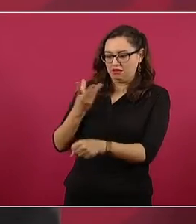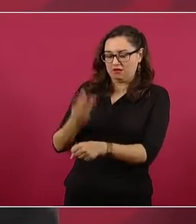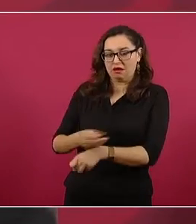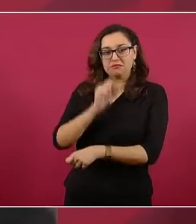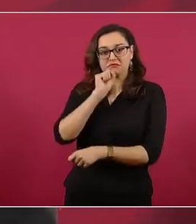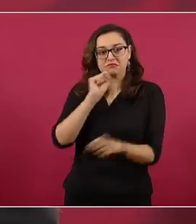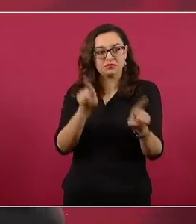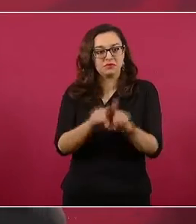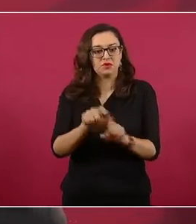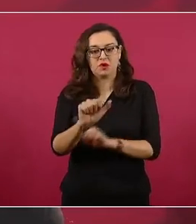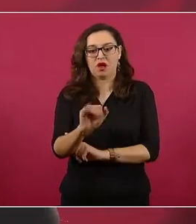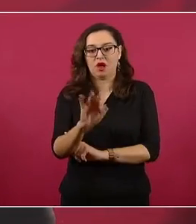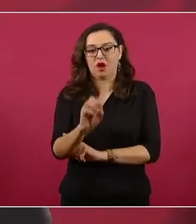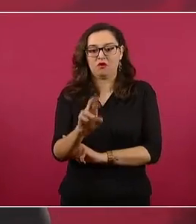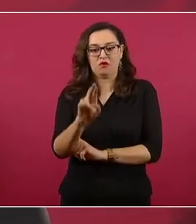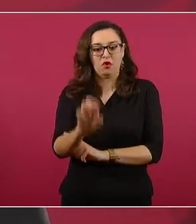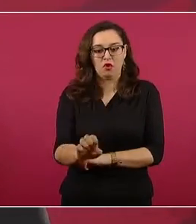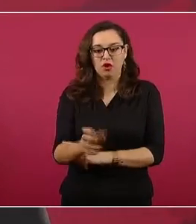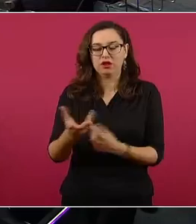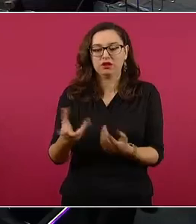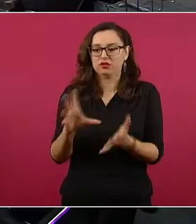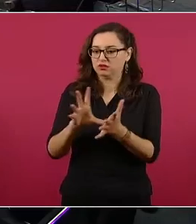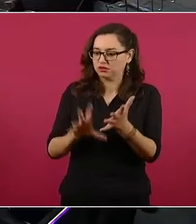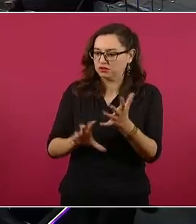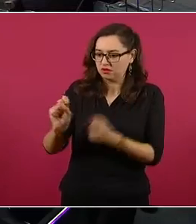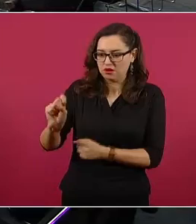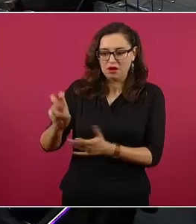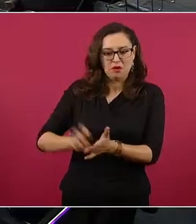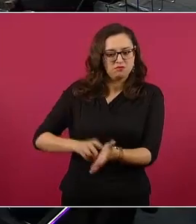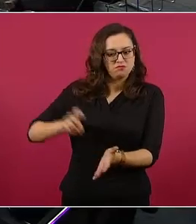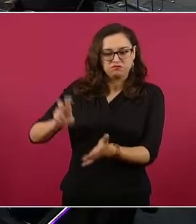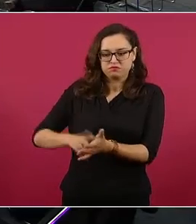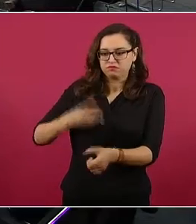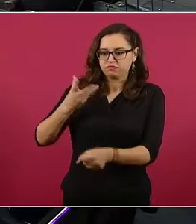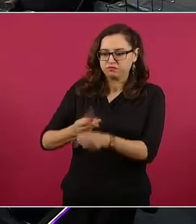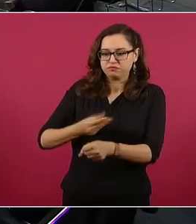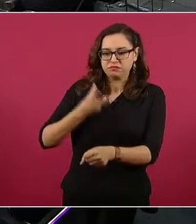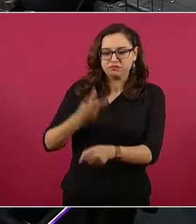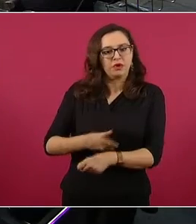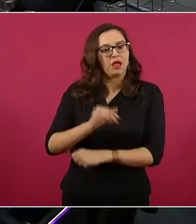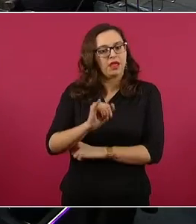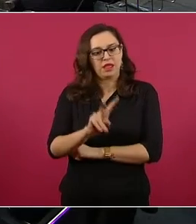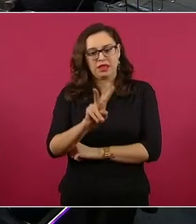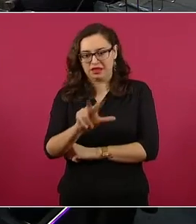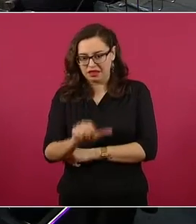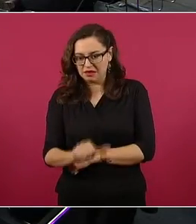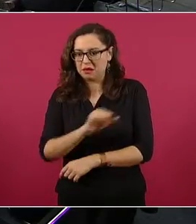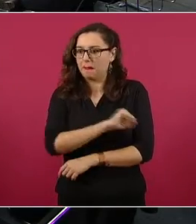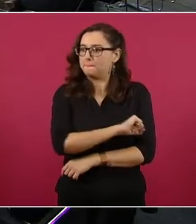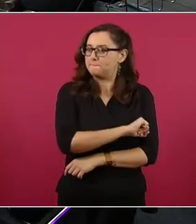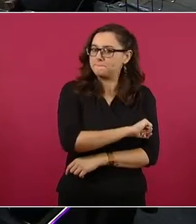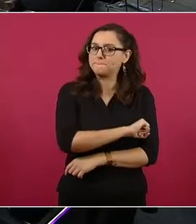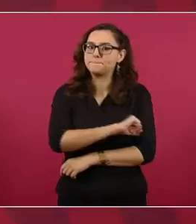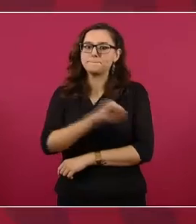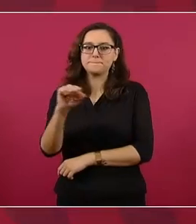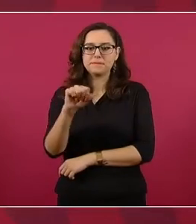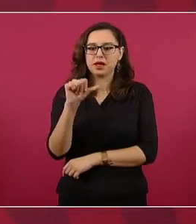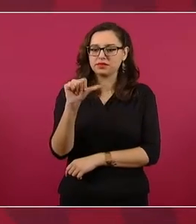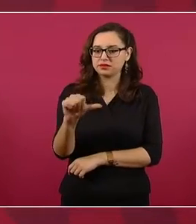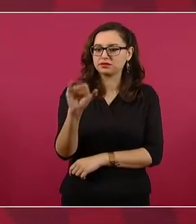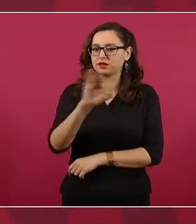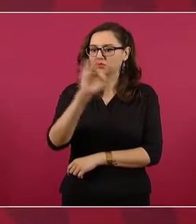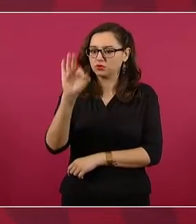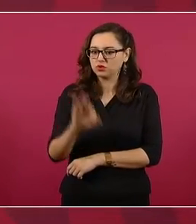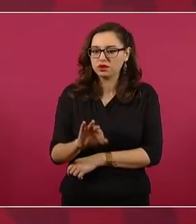Afores, reforma constitucional. Y el aumento del IVA, reforma constitucional.